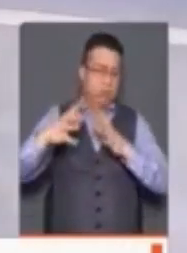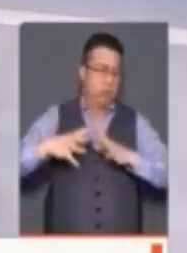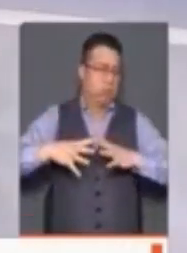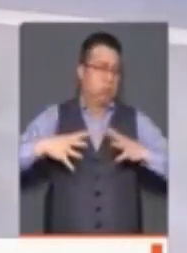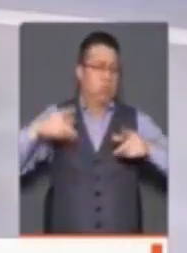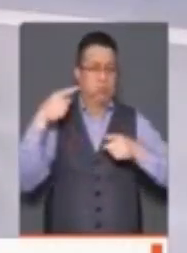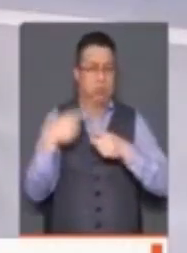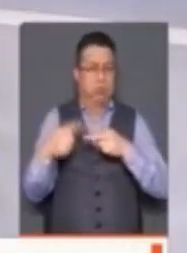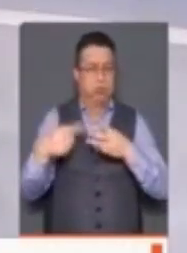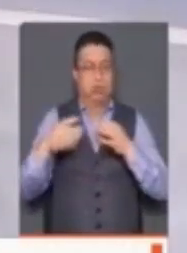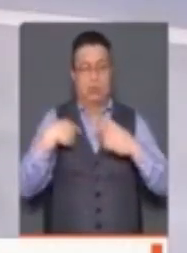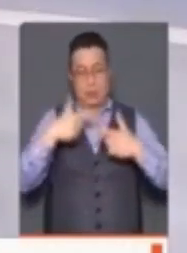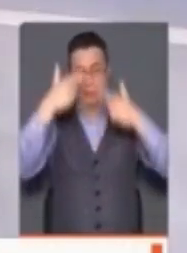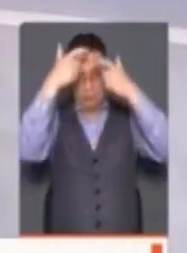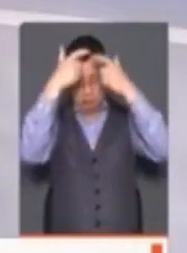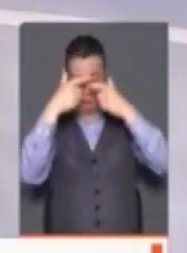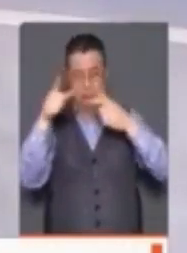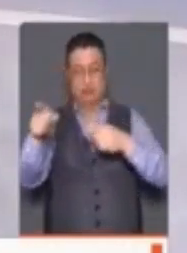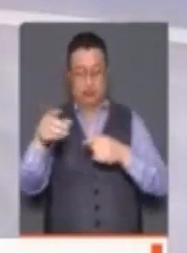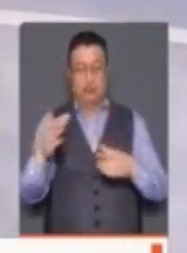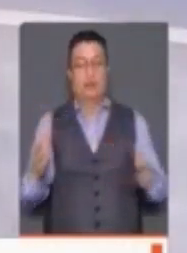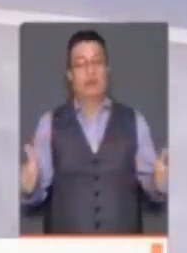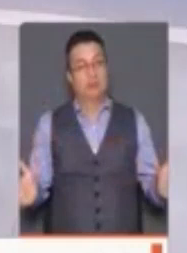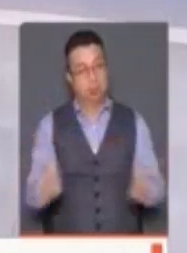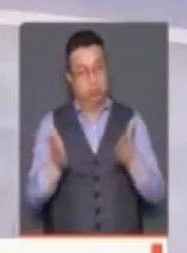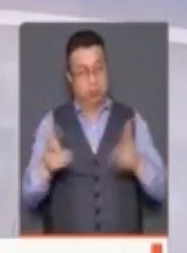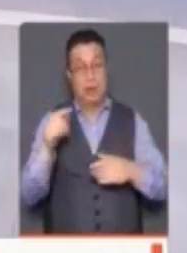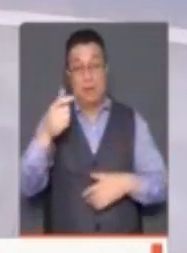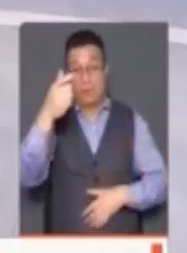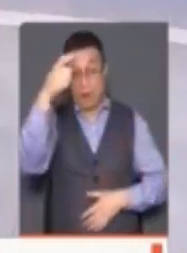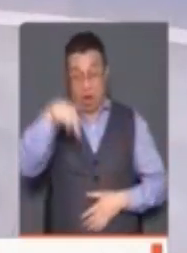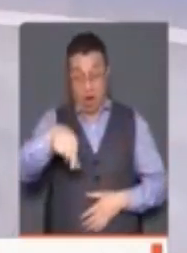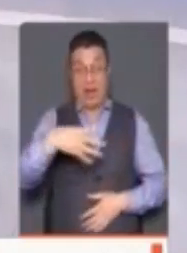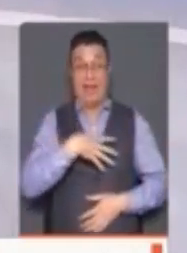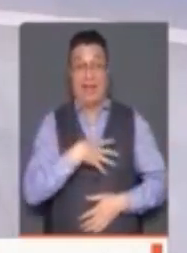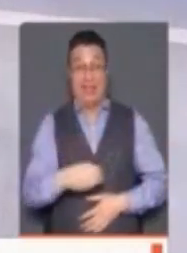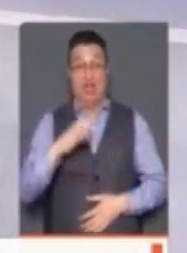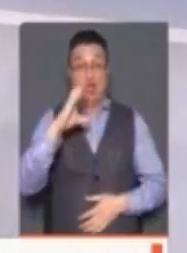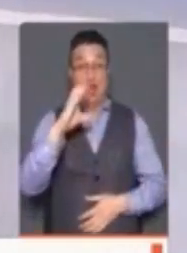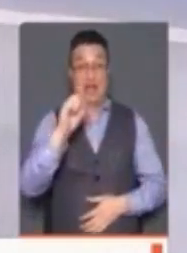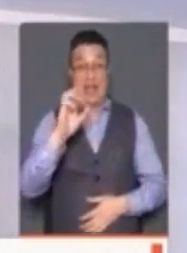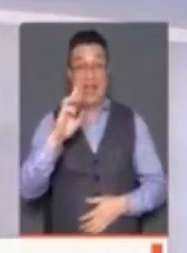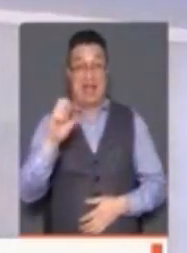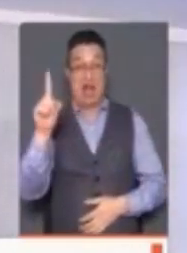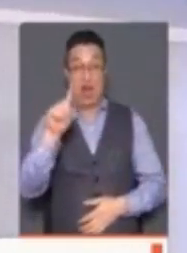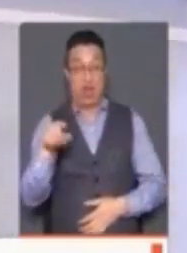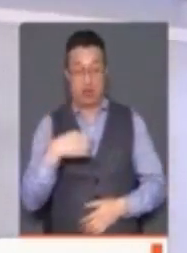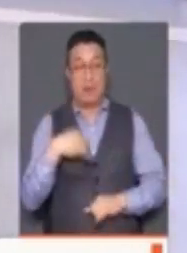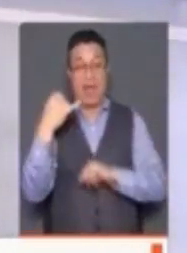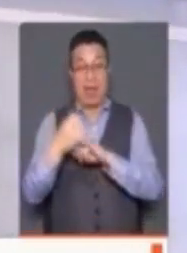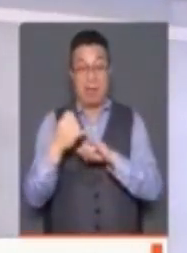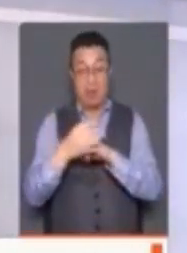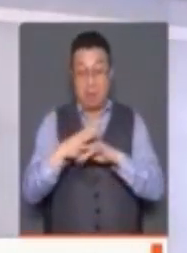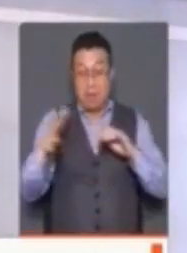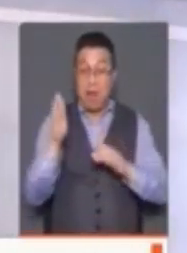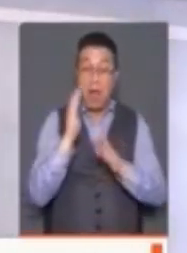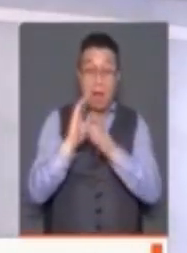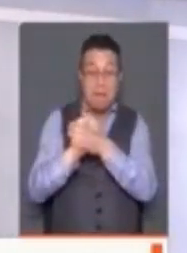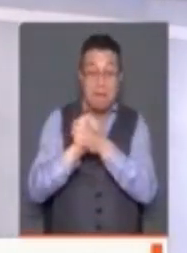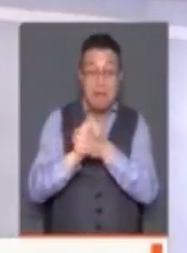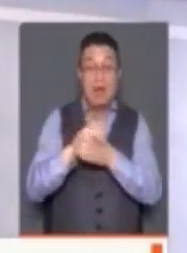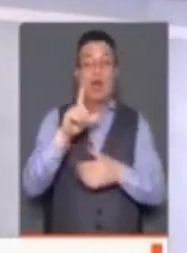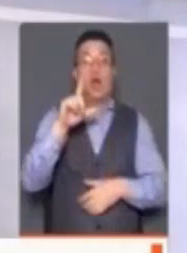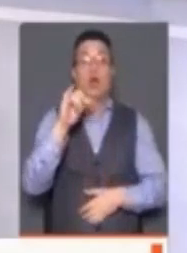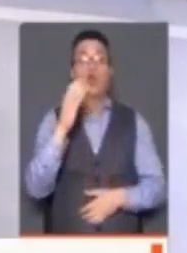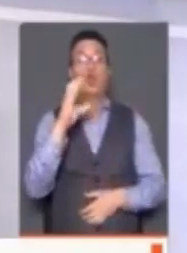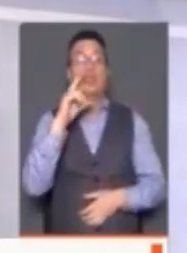la monarca que ha fallecido. Y hoy el príncipe Carlos tiene un vínculo especial, una de sus amistades más cercanas, la historiadora Lucía Santa